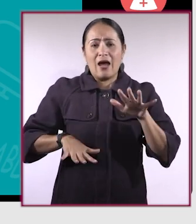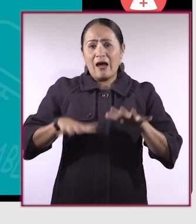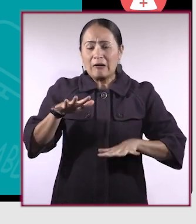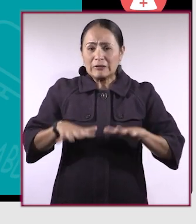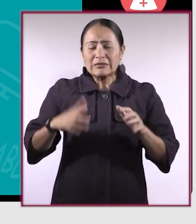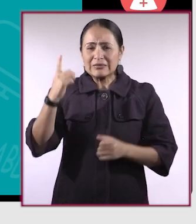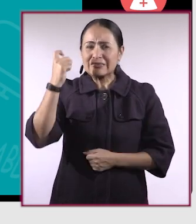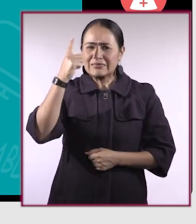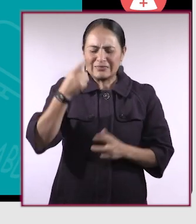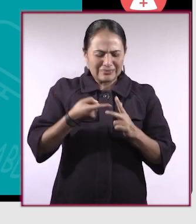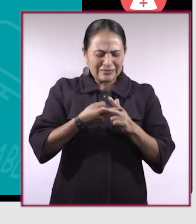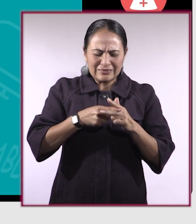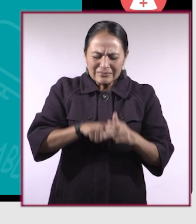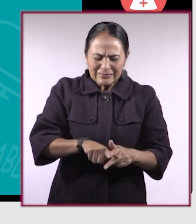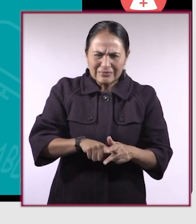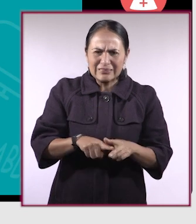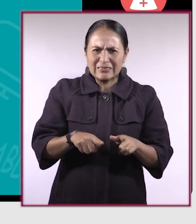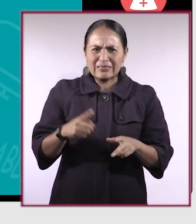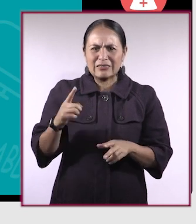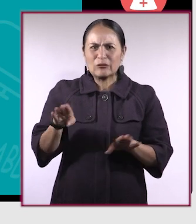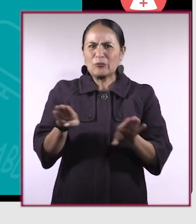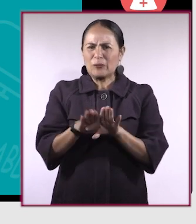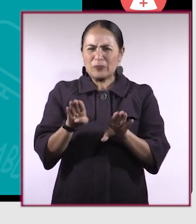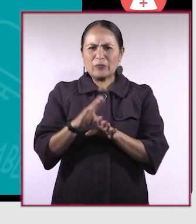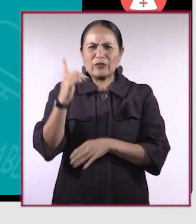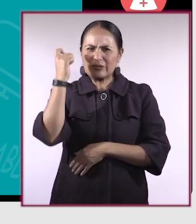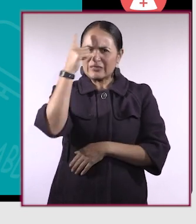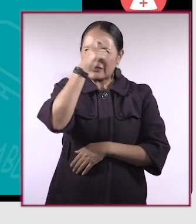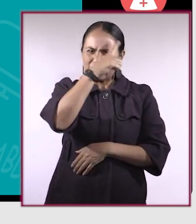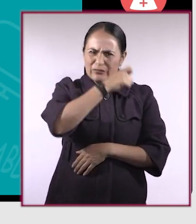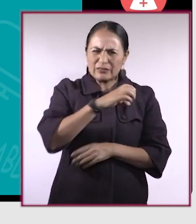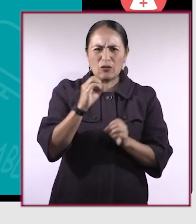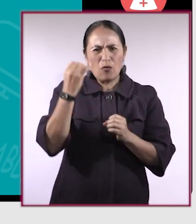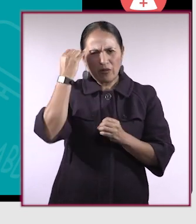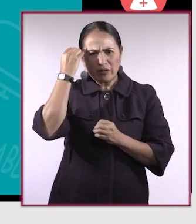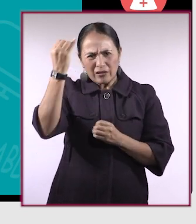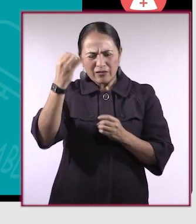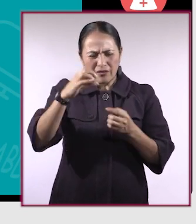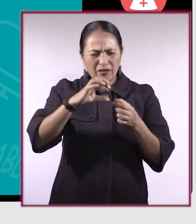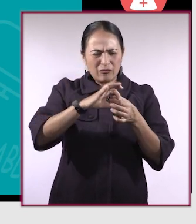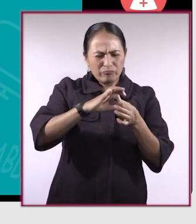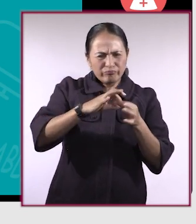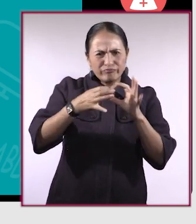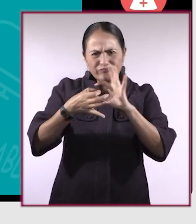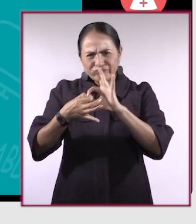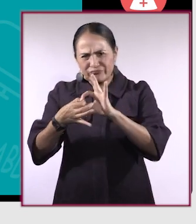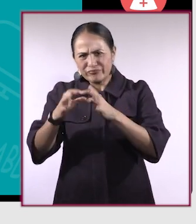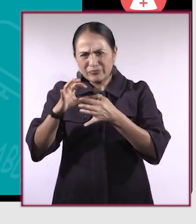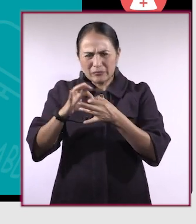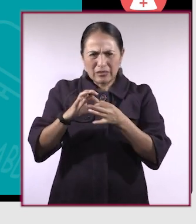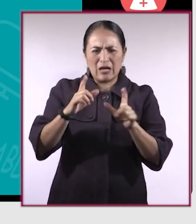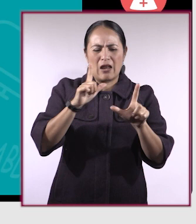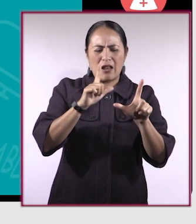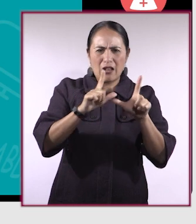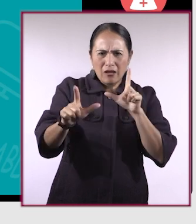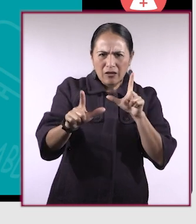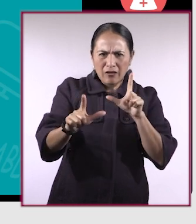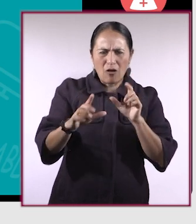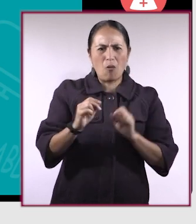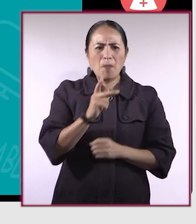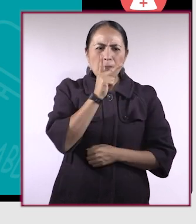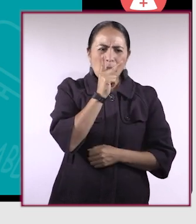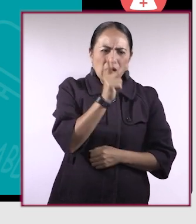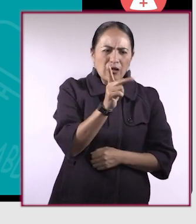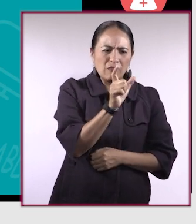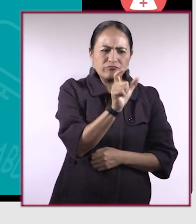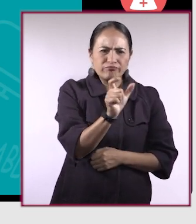difícil empezar a escribir y a hilar ideas, letras, oraciones, ¿no? Pero yo